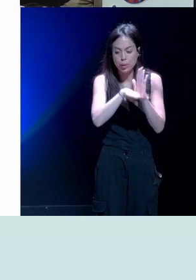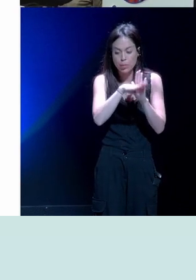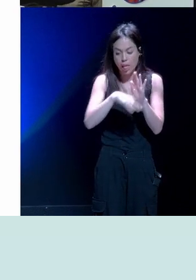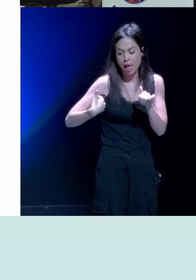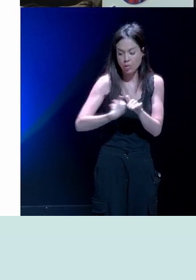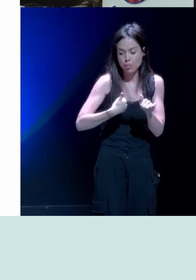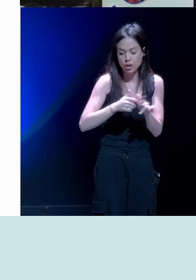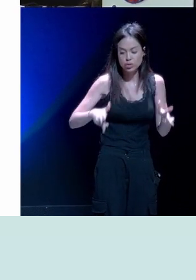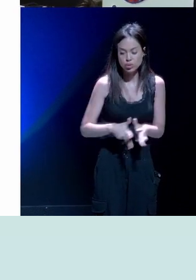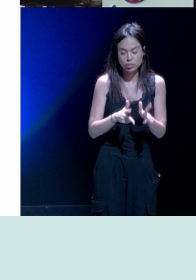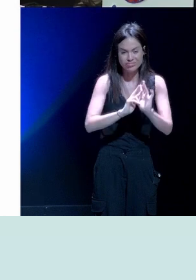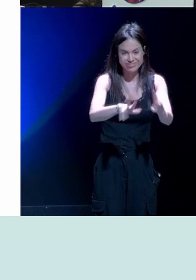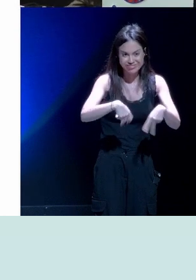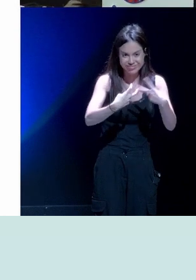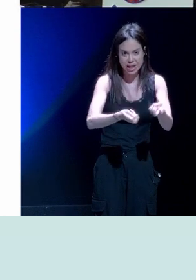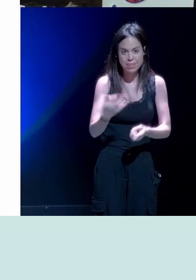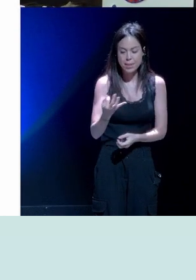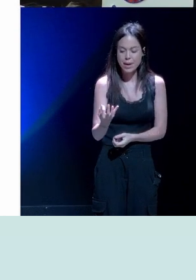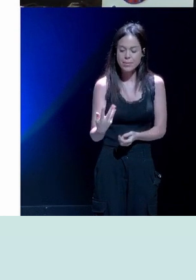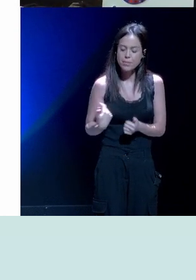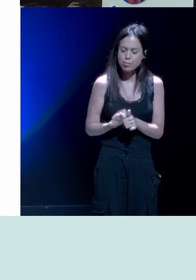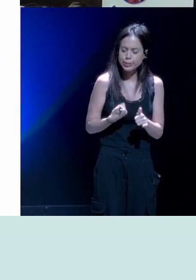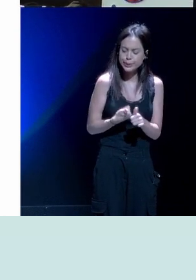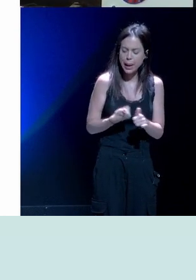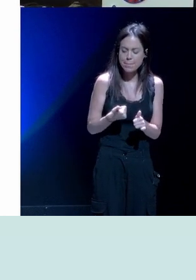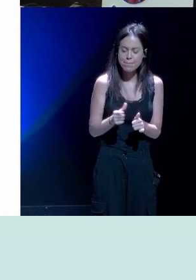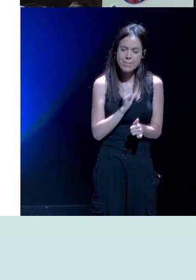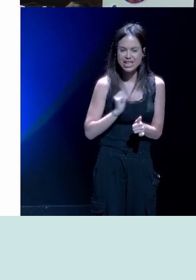acompañamiento social personalizado conlleva tiempo.